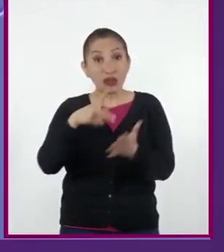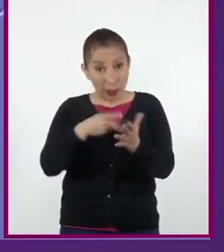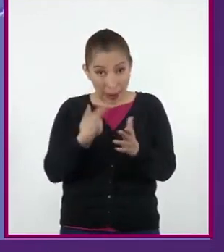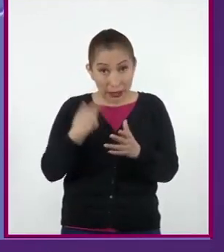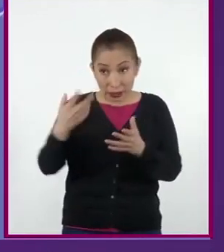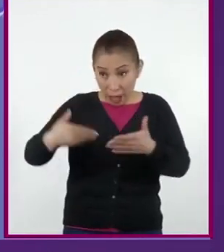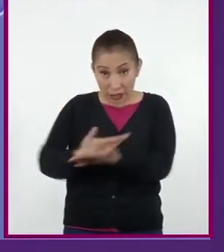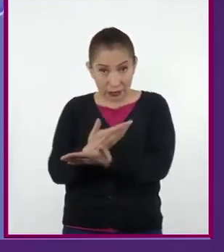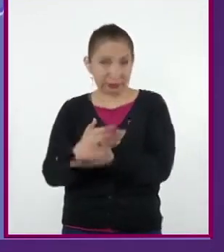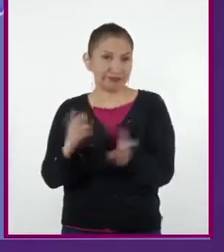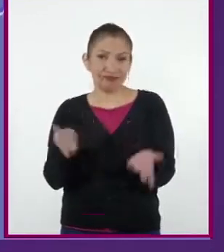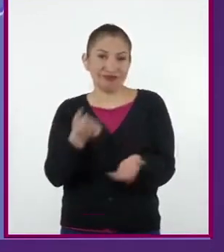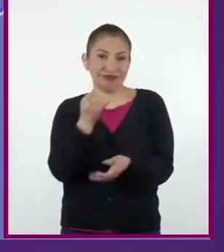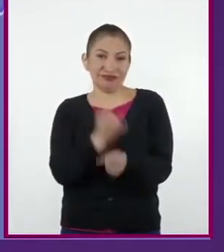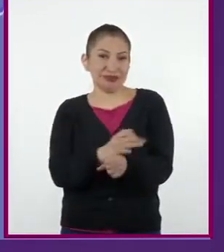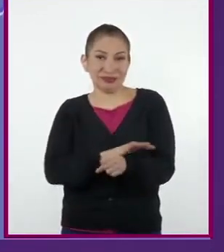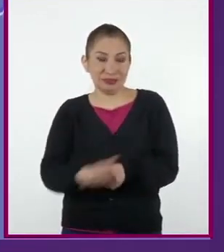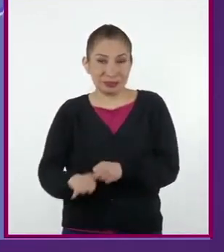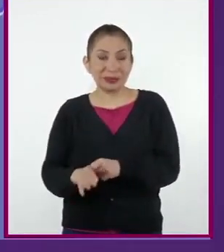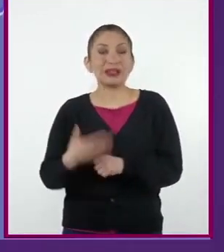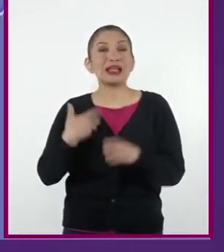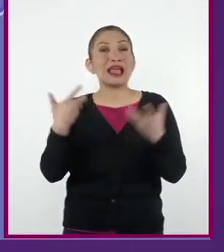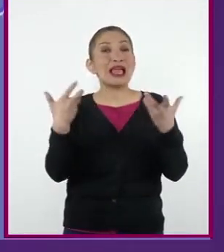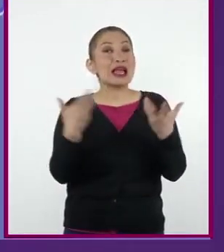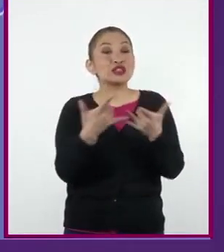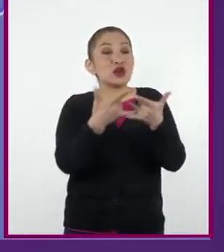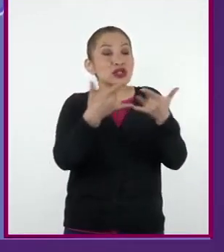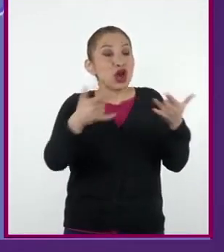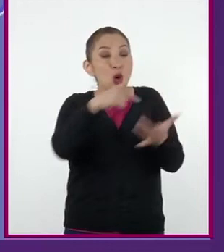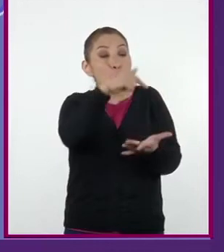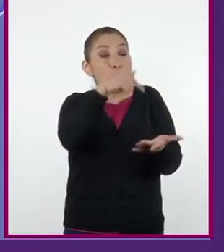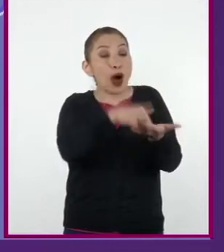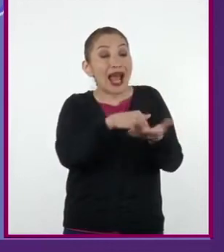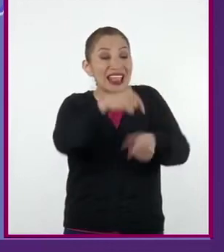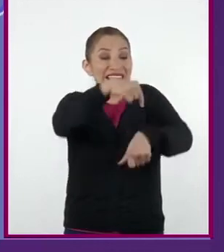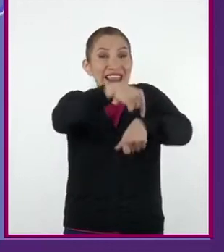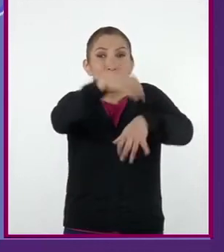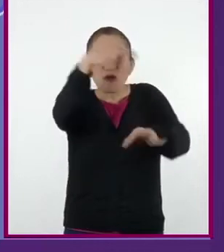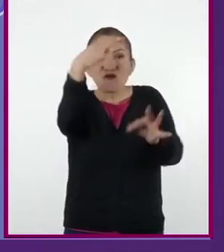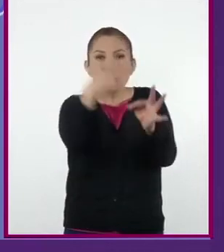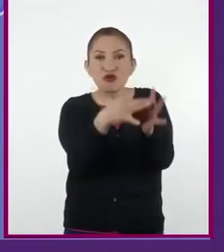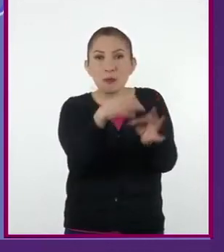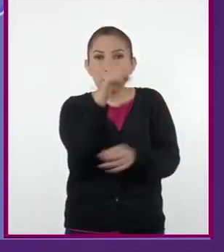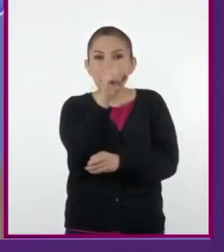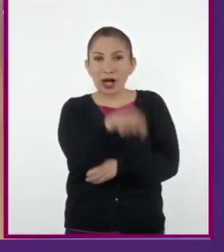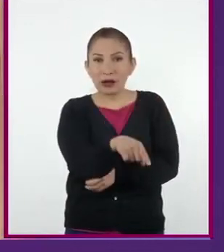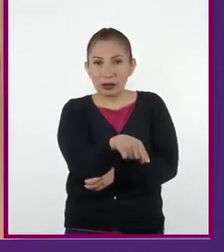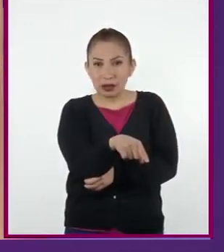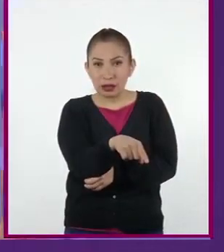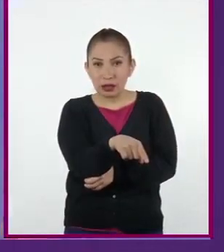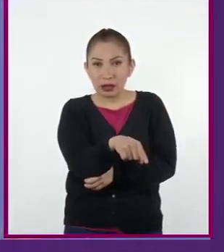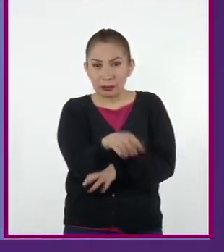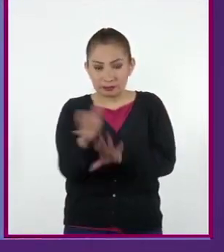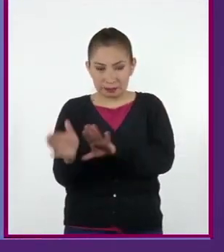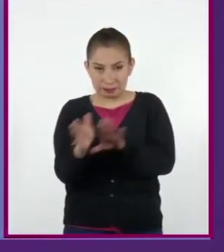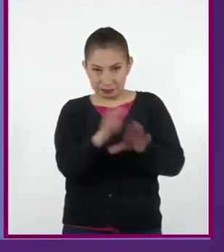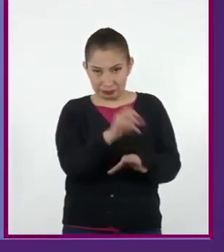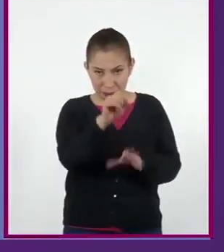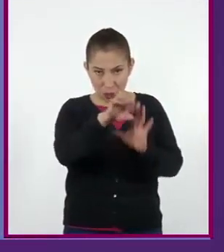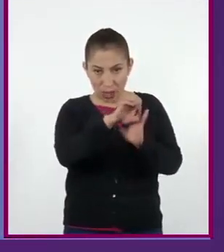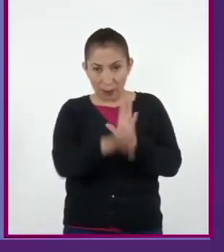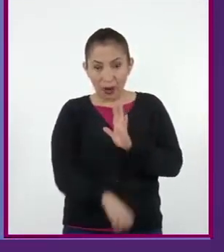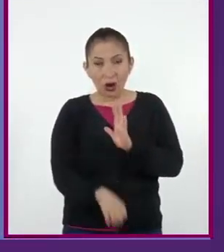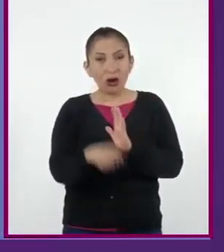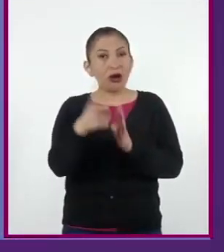a repetir. Un hecho histórico ocurre en un lugar y tiempo específicos. Siguiendo con el ejemplo,